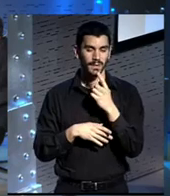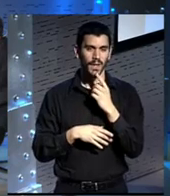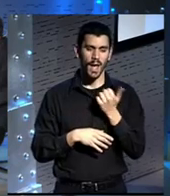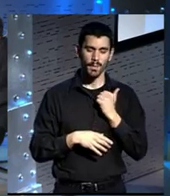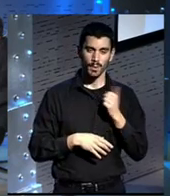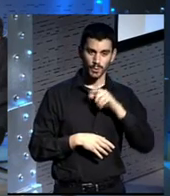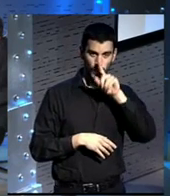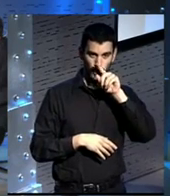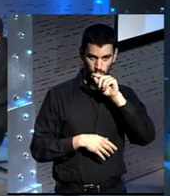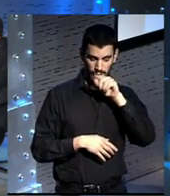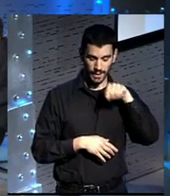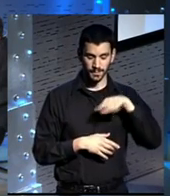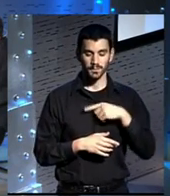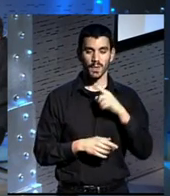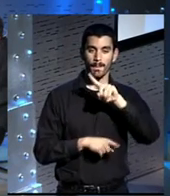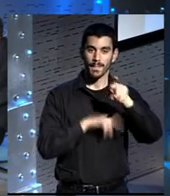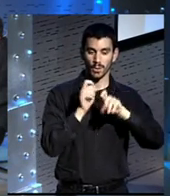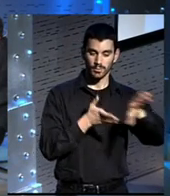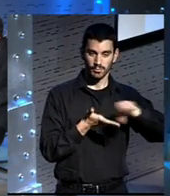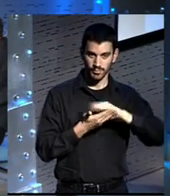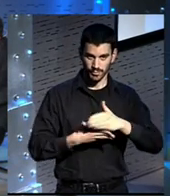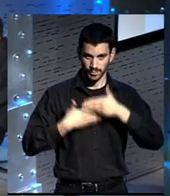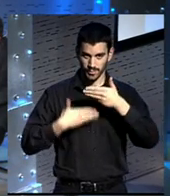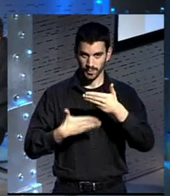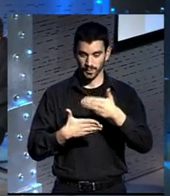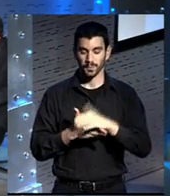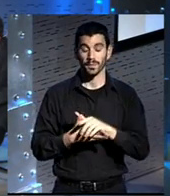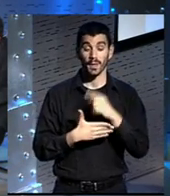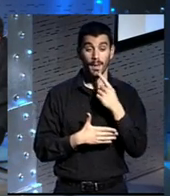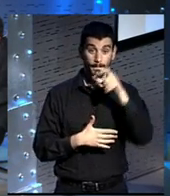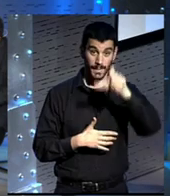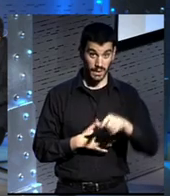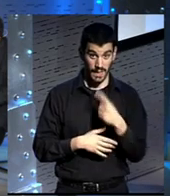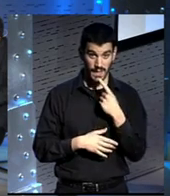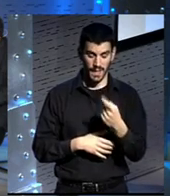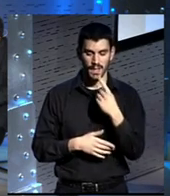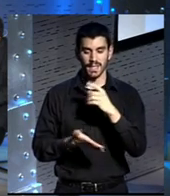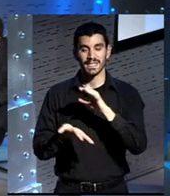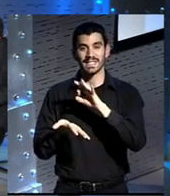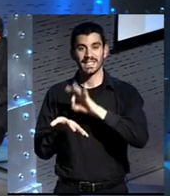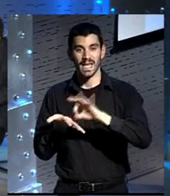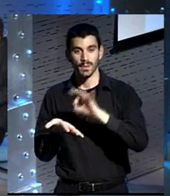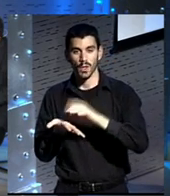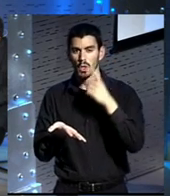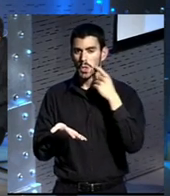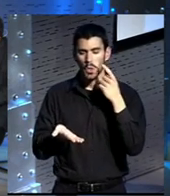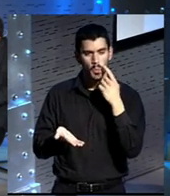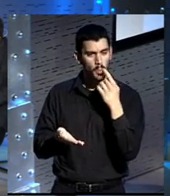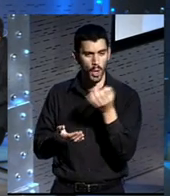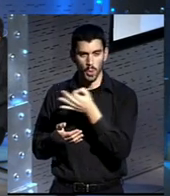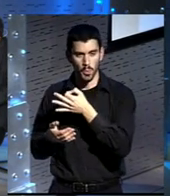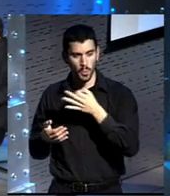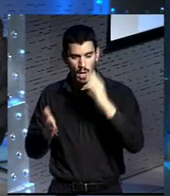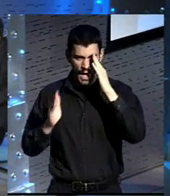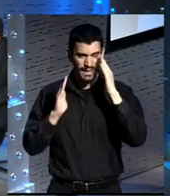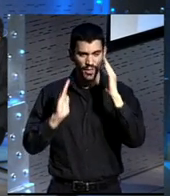hashtag Empresa2020. @salfontan dice: servicios bancarios sofisticados, productos estructurados,